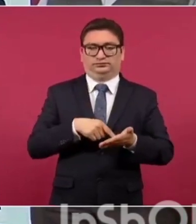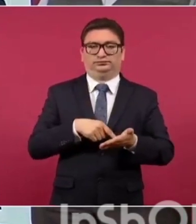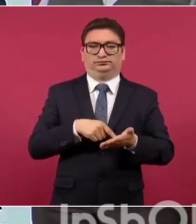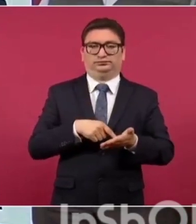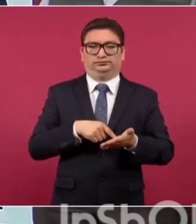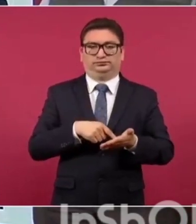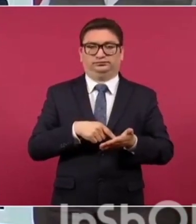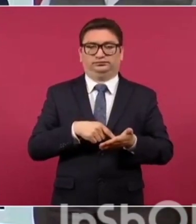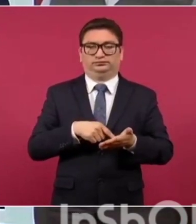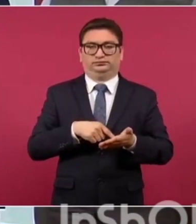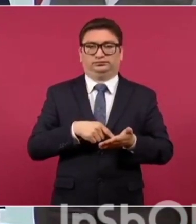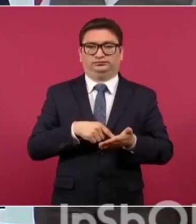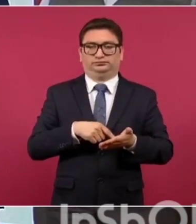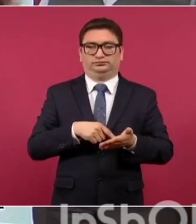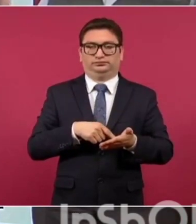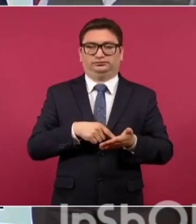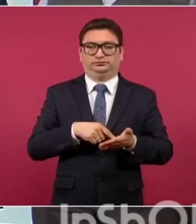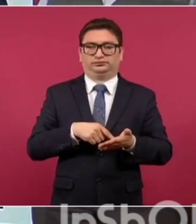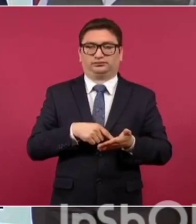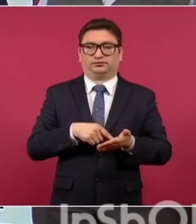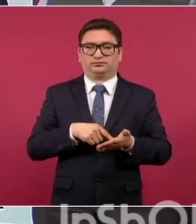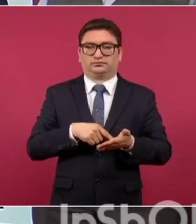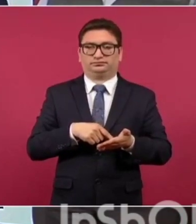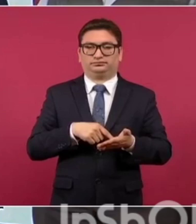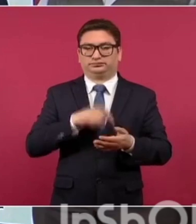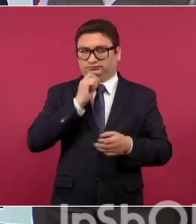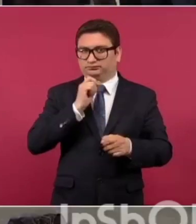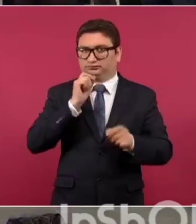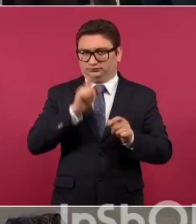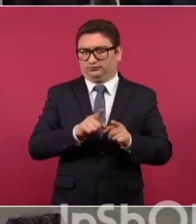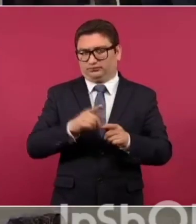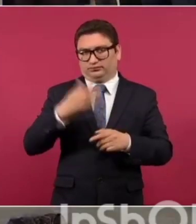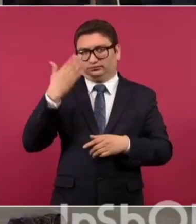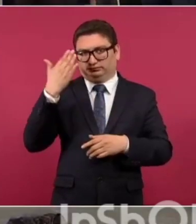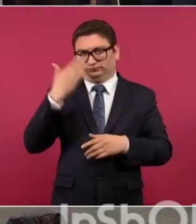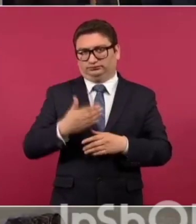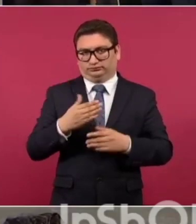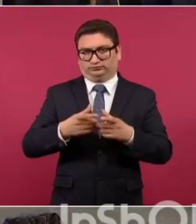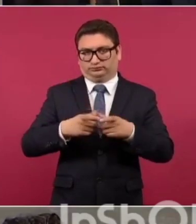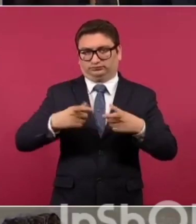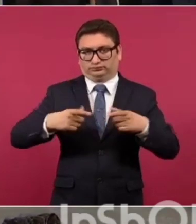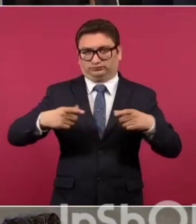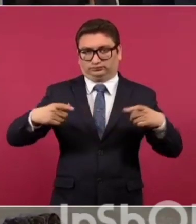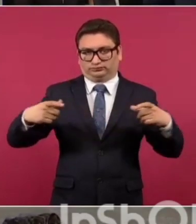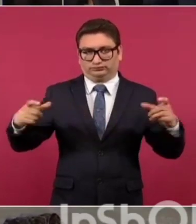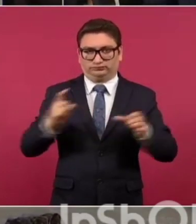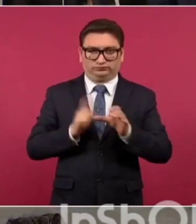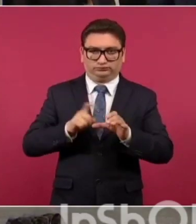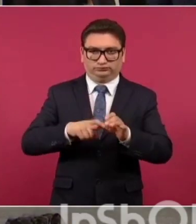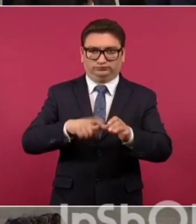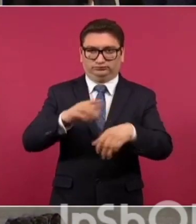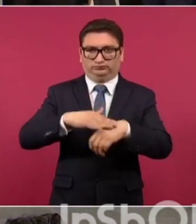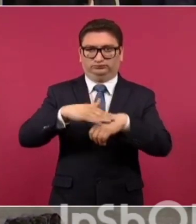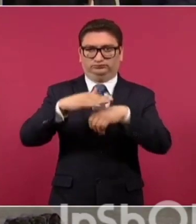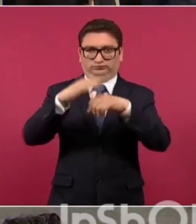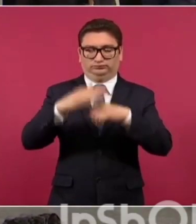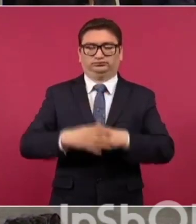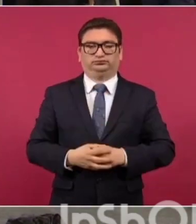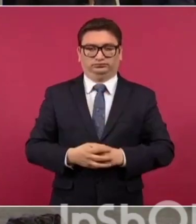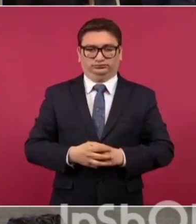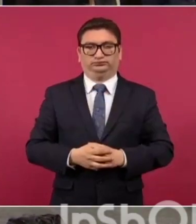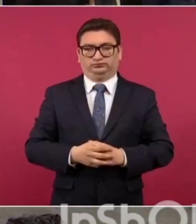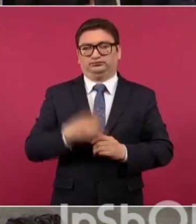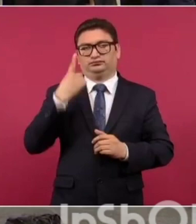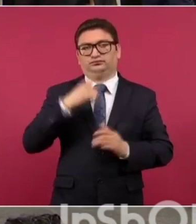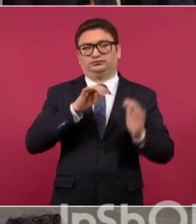porque también ha venido creciendo el